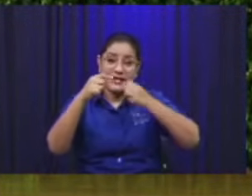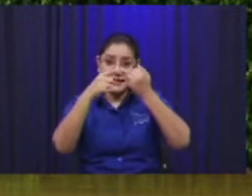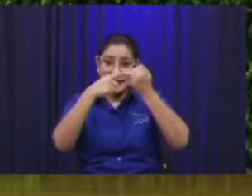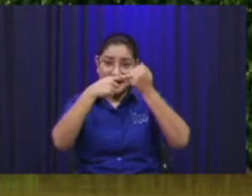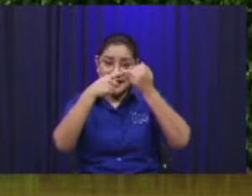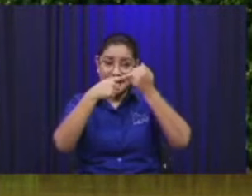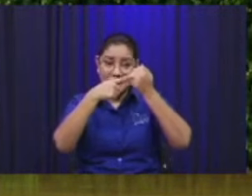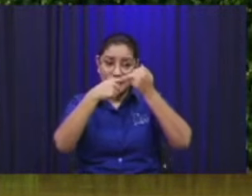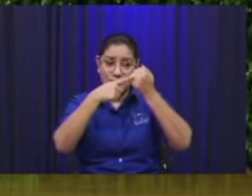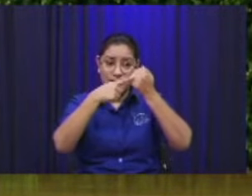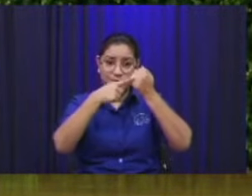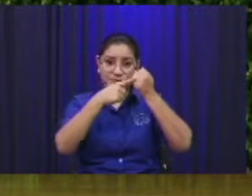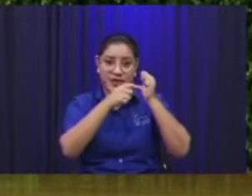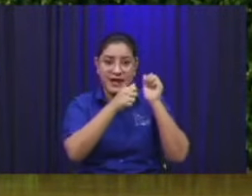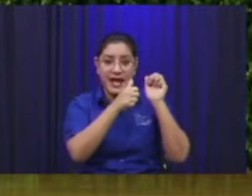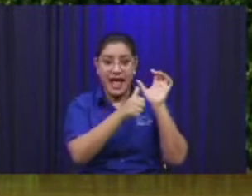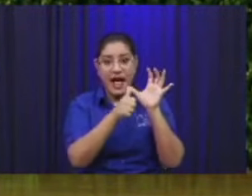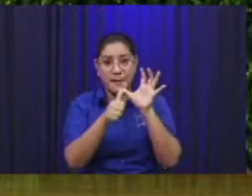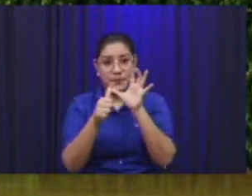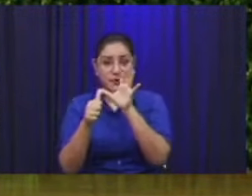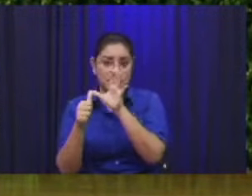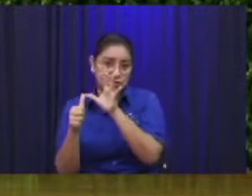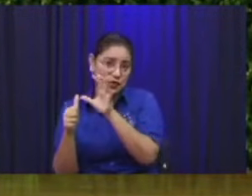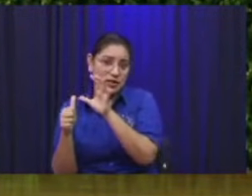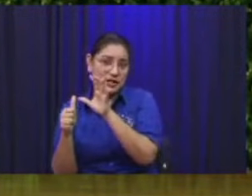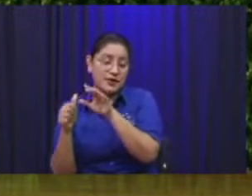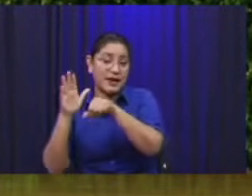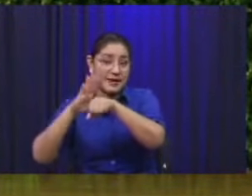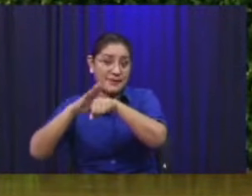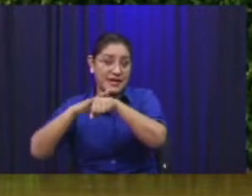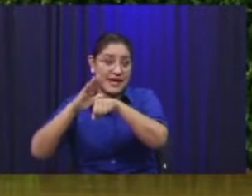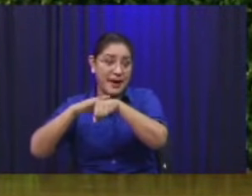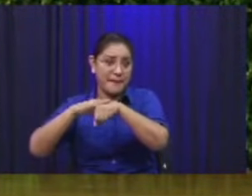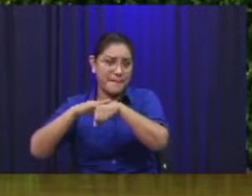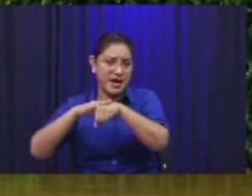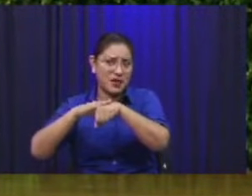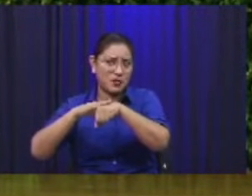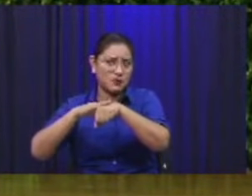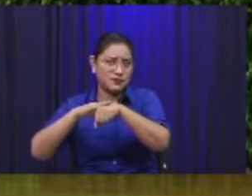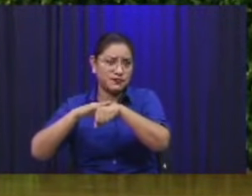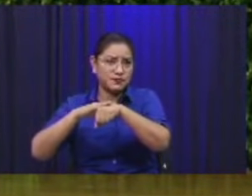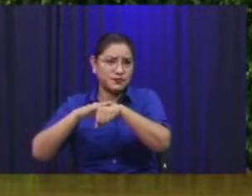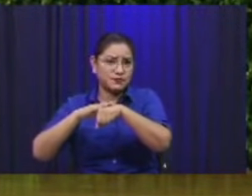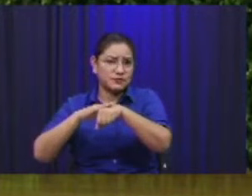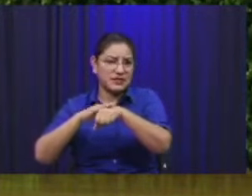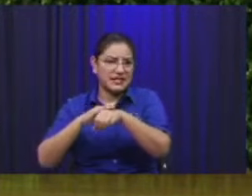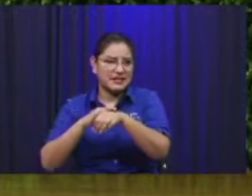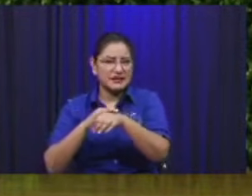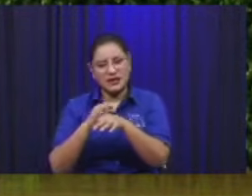yo no yo fui amado al ministerio apostólico como decirle